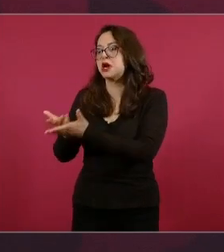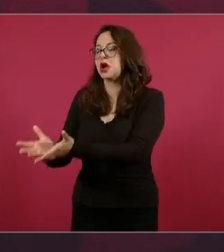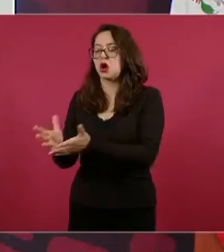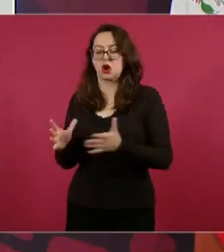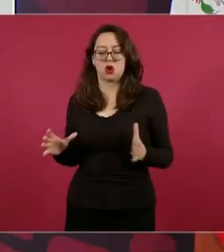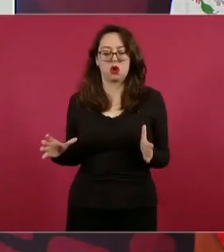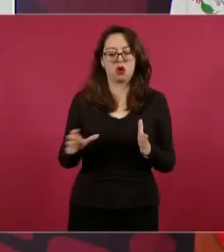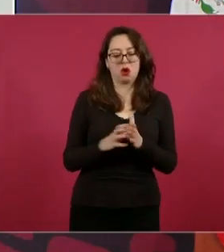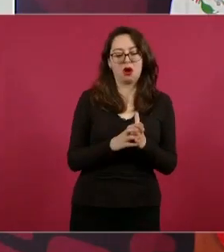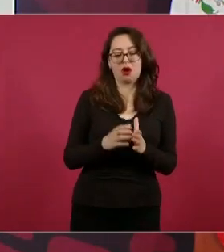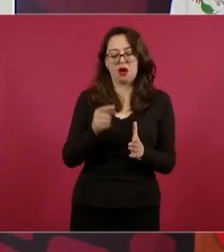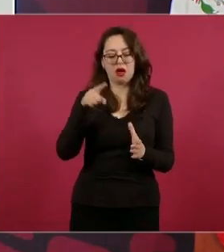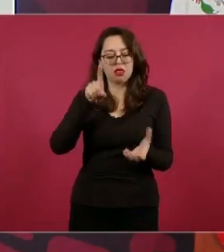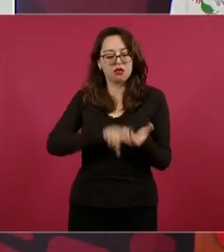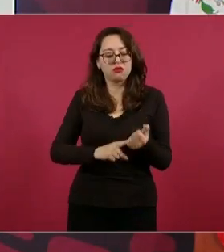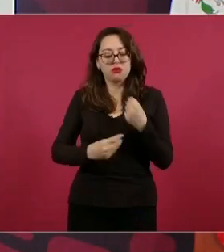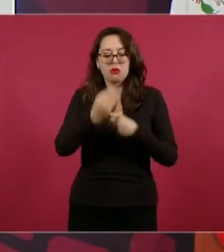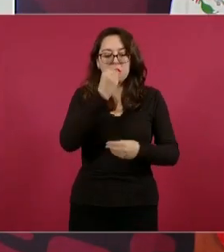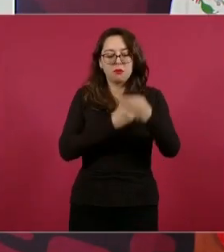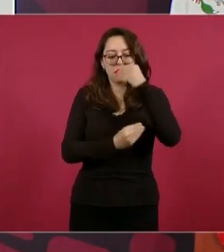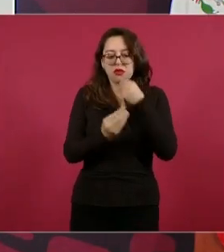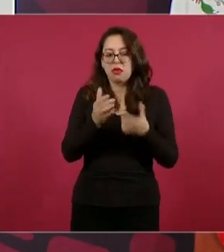canastas de productos básicos,